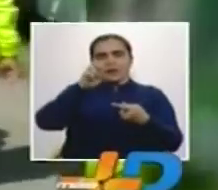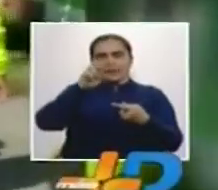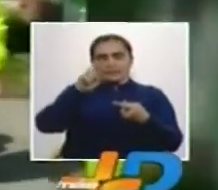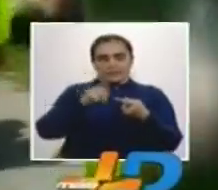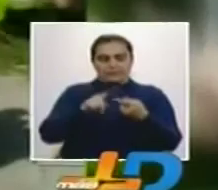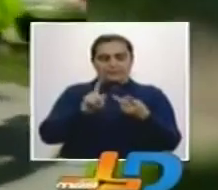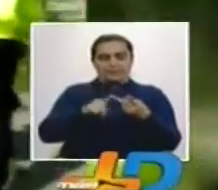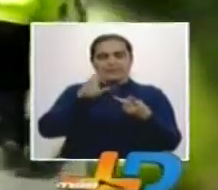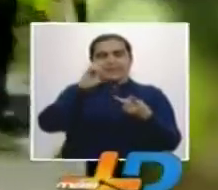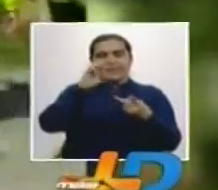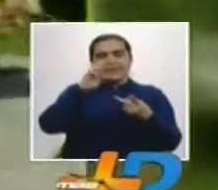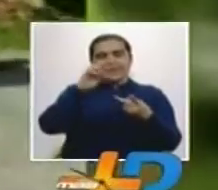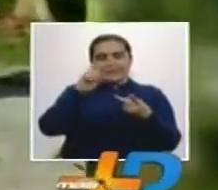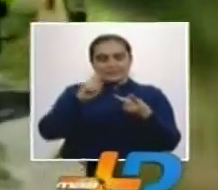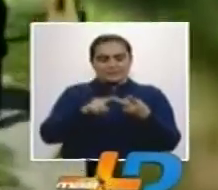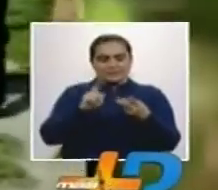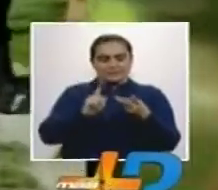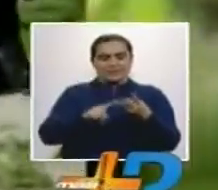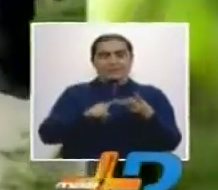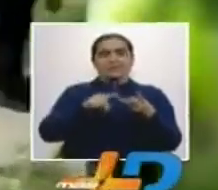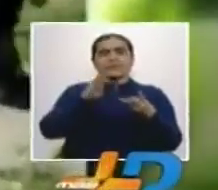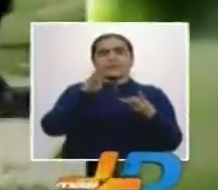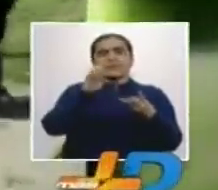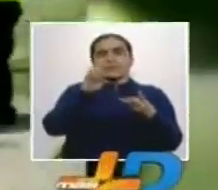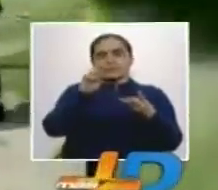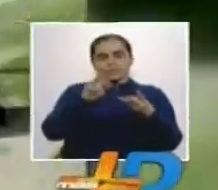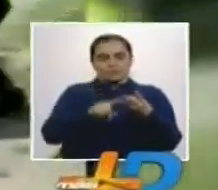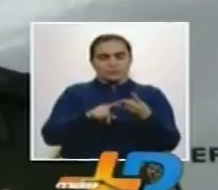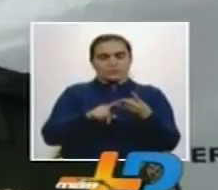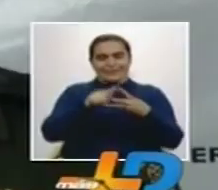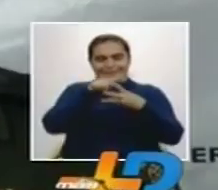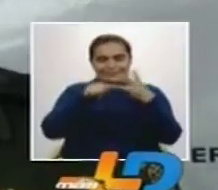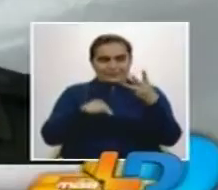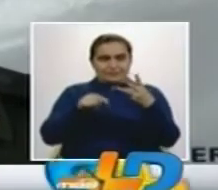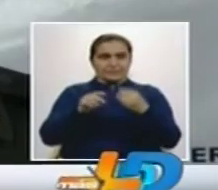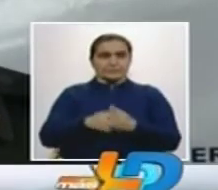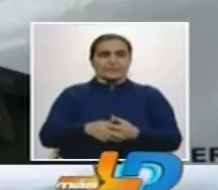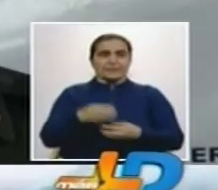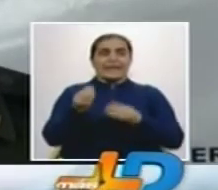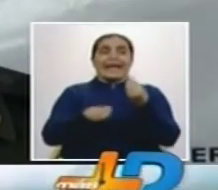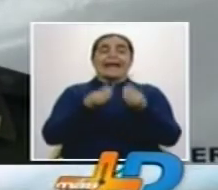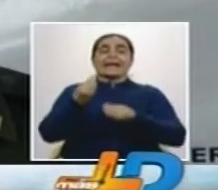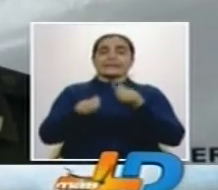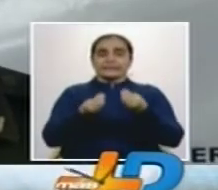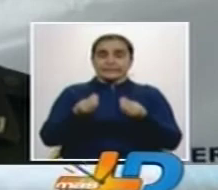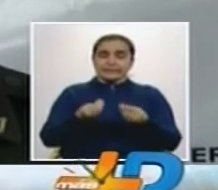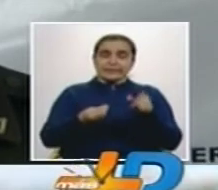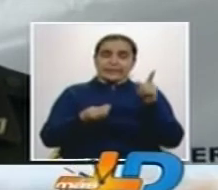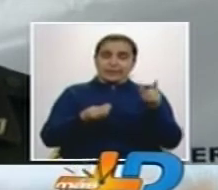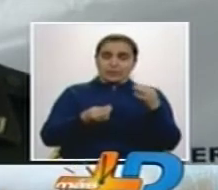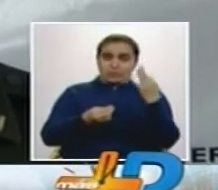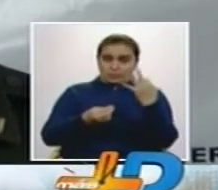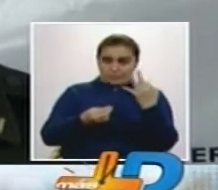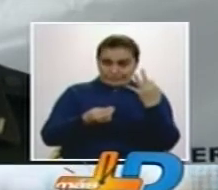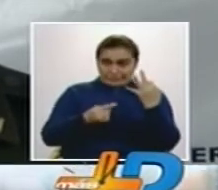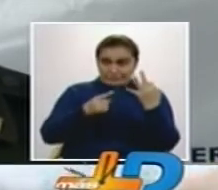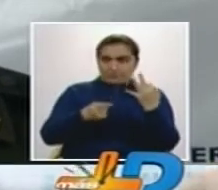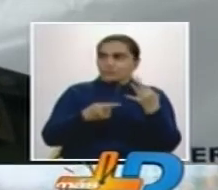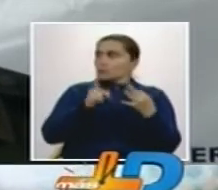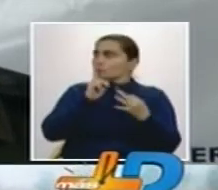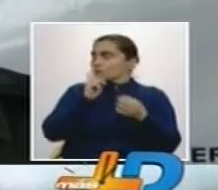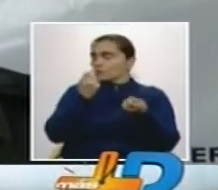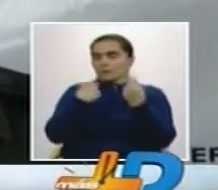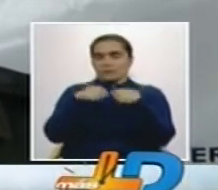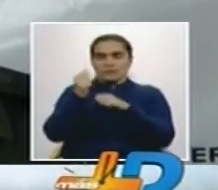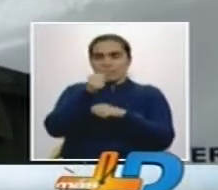Luis Guillermo Cárdenas, alias Gillo, Jonathan Barbosa, alias Enano. Se dedicaban tanto al tráfico local de estupefacientes,